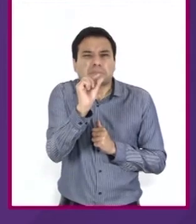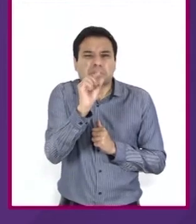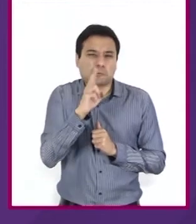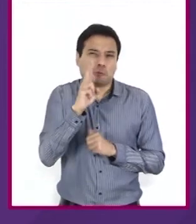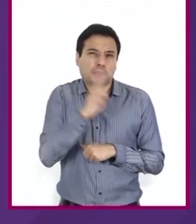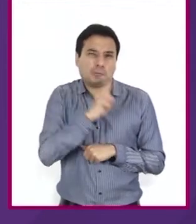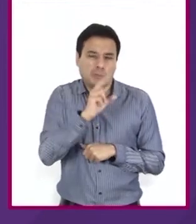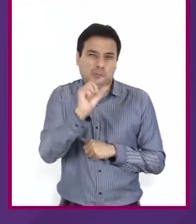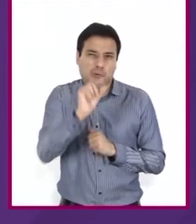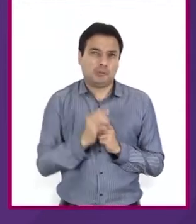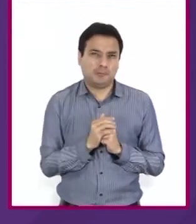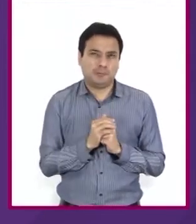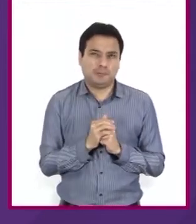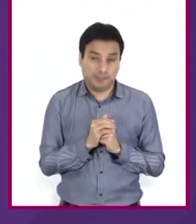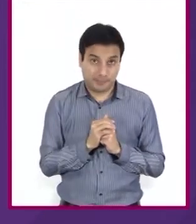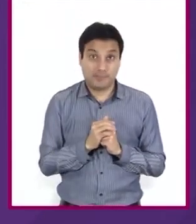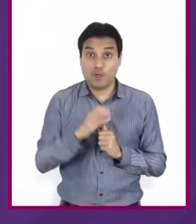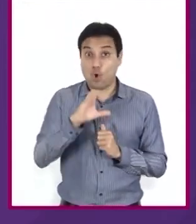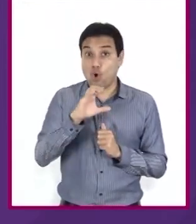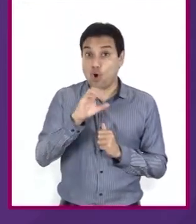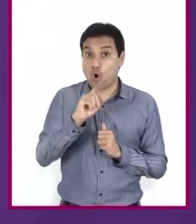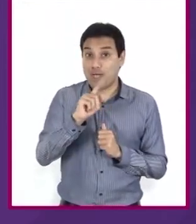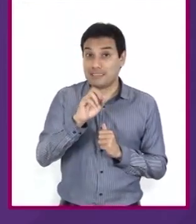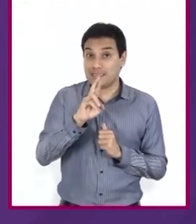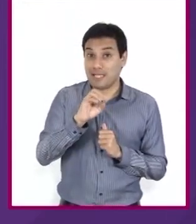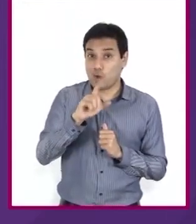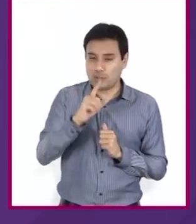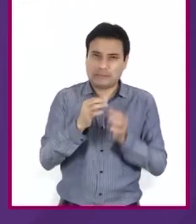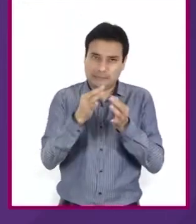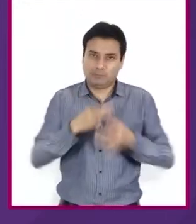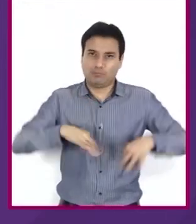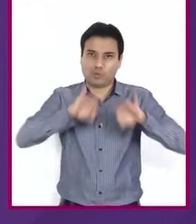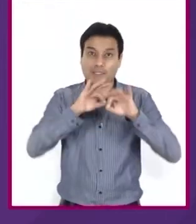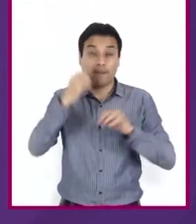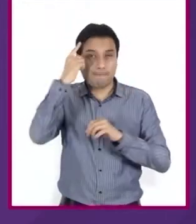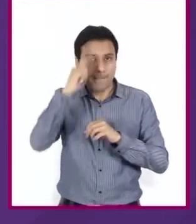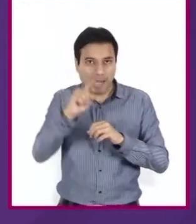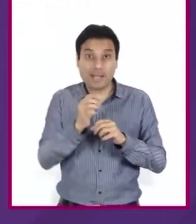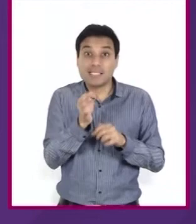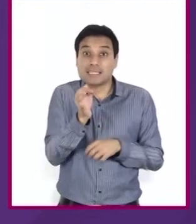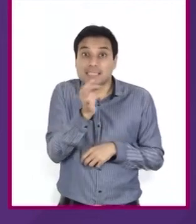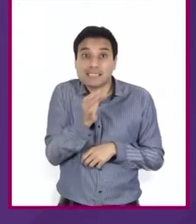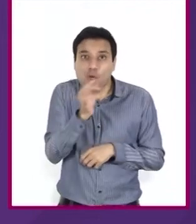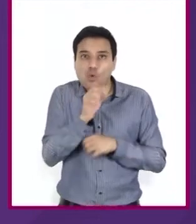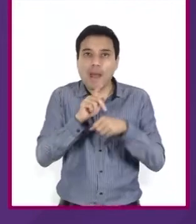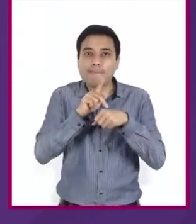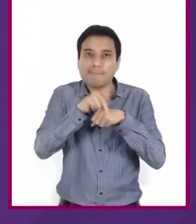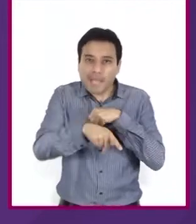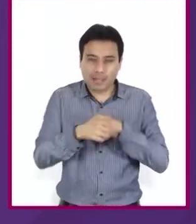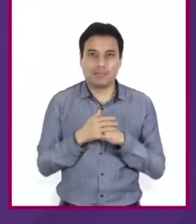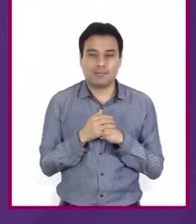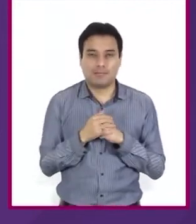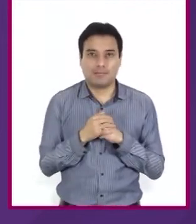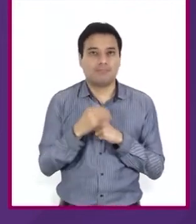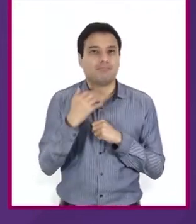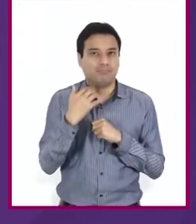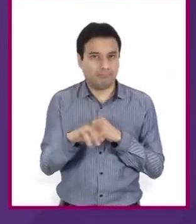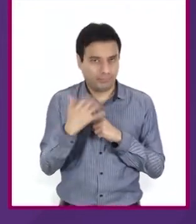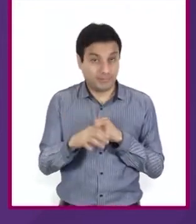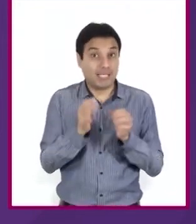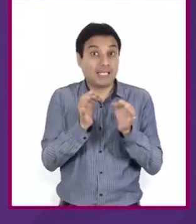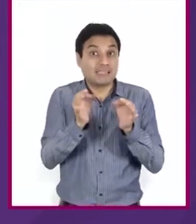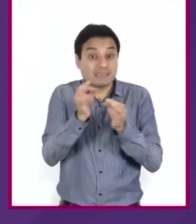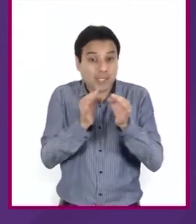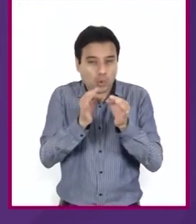oxígeno. El colesterol, además, es importante para las membranas celulares y a partir de él, las células pueden